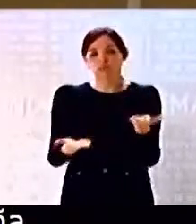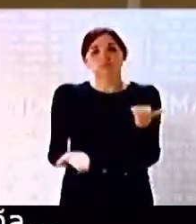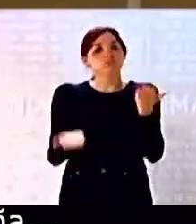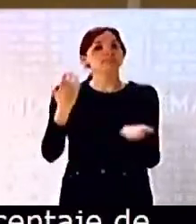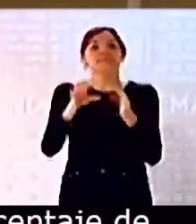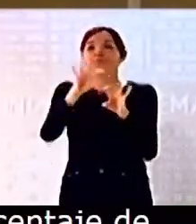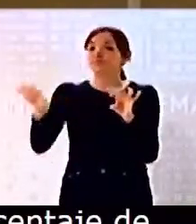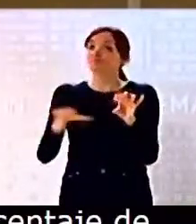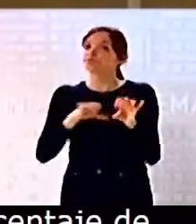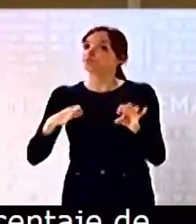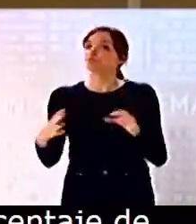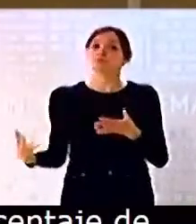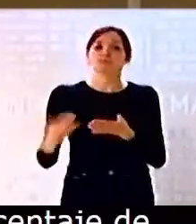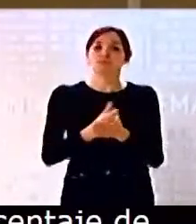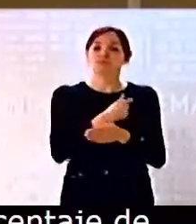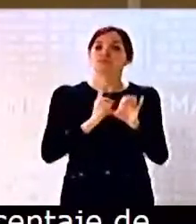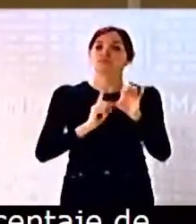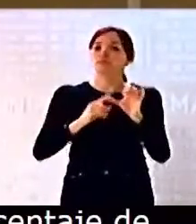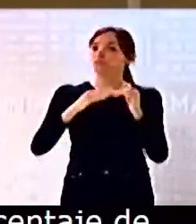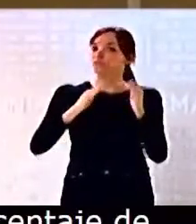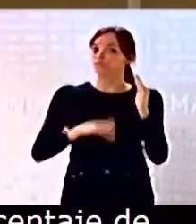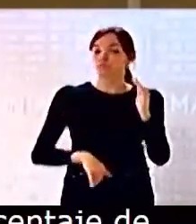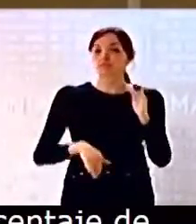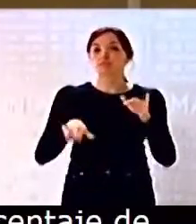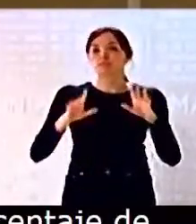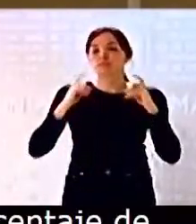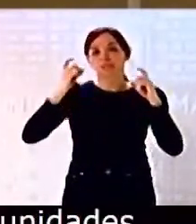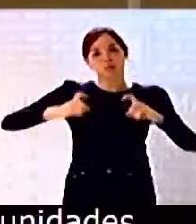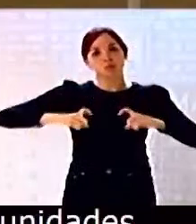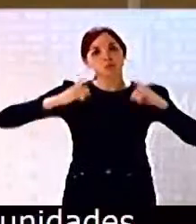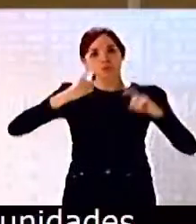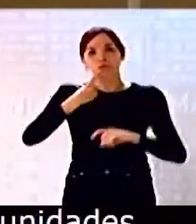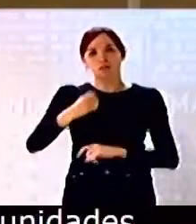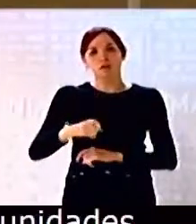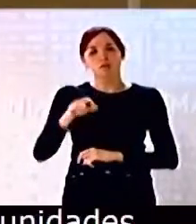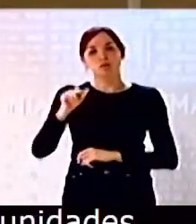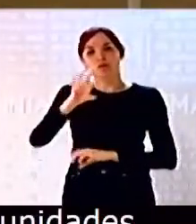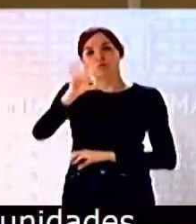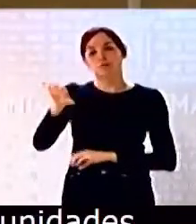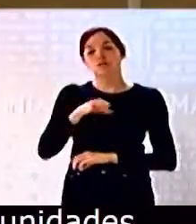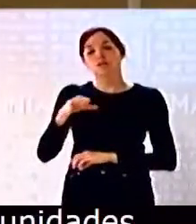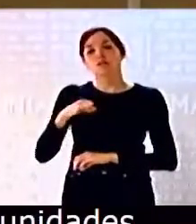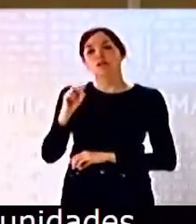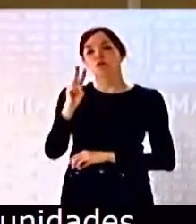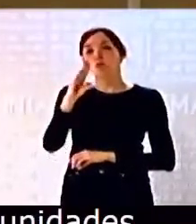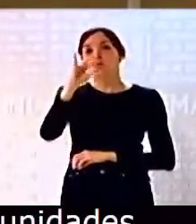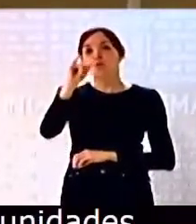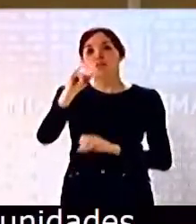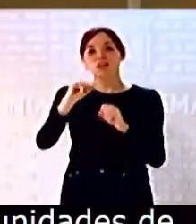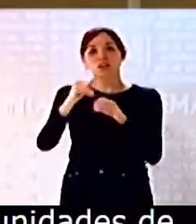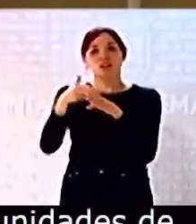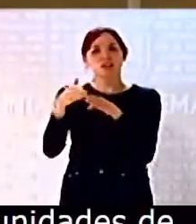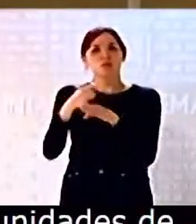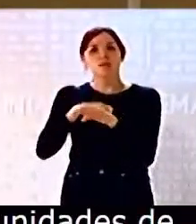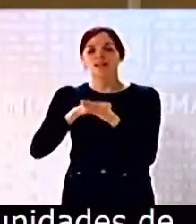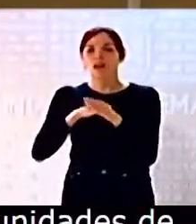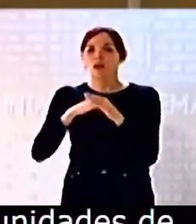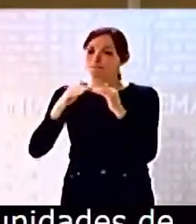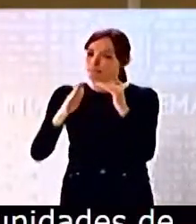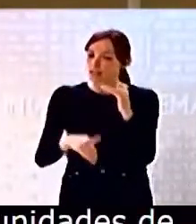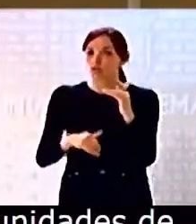comunidades autónomas, pero está costando mucho trabajo que las unidades de cuidados intensivos del resto de España bajen.